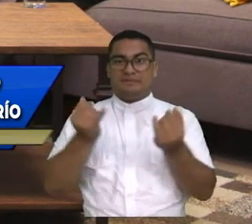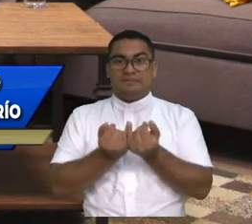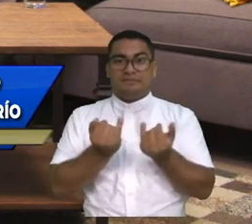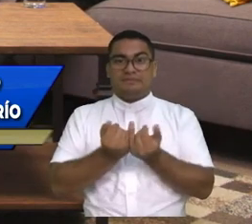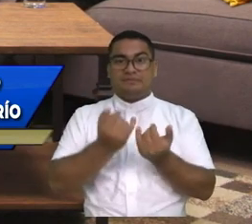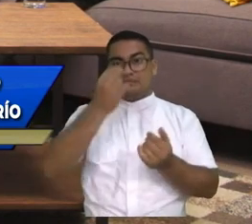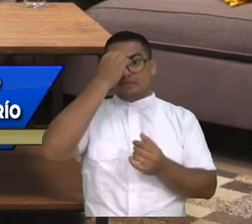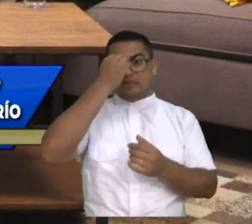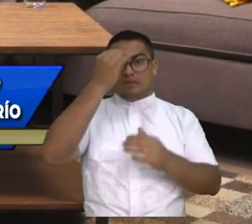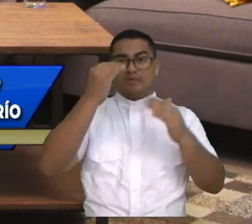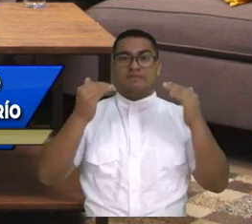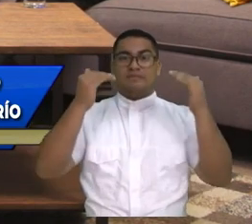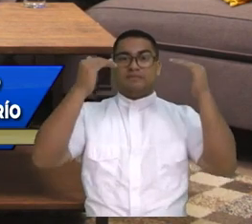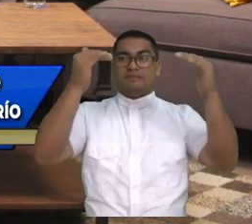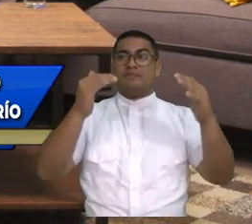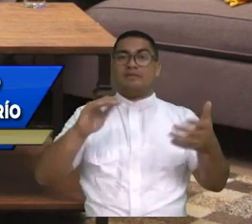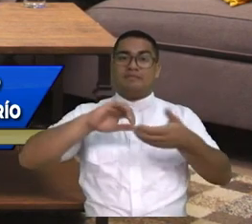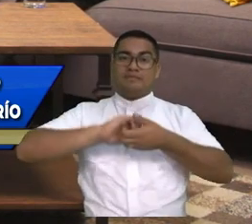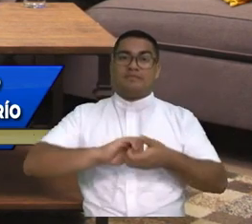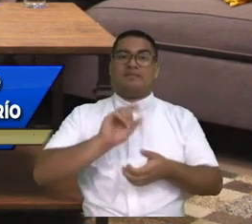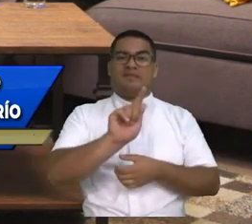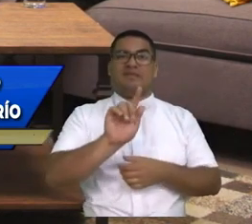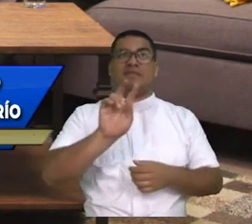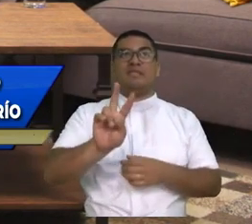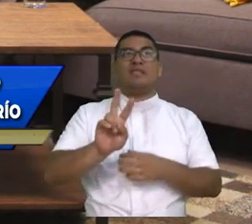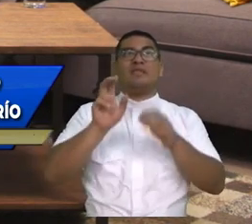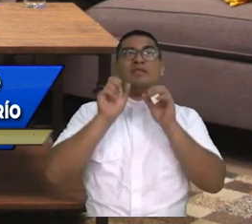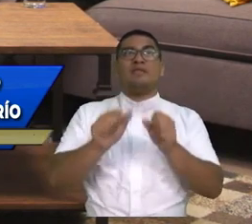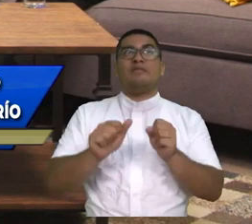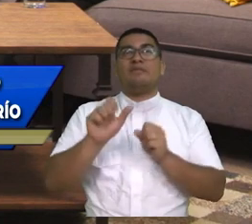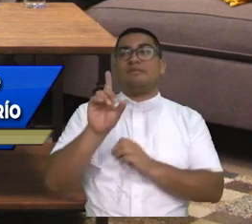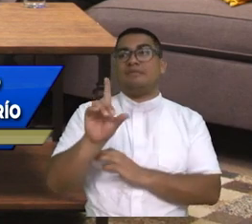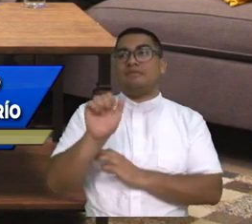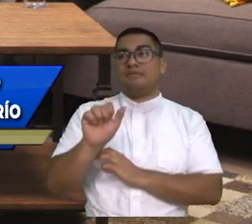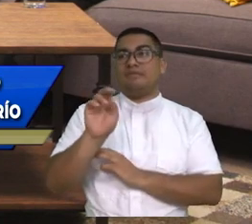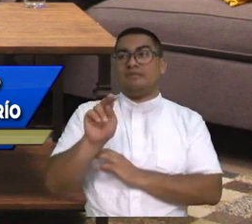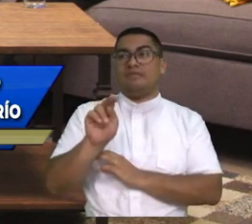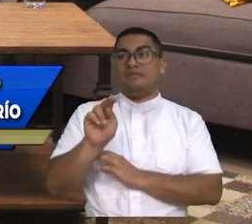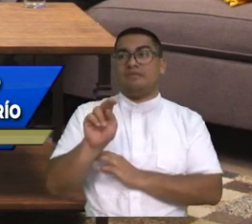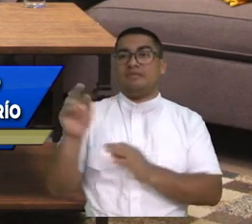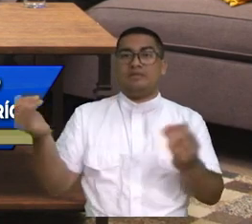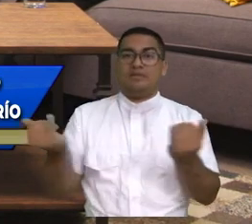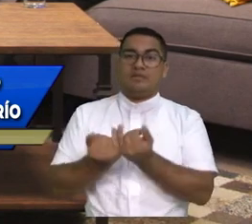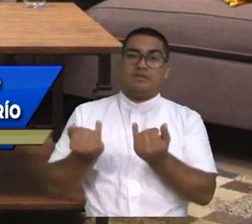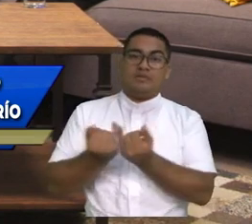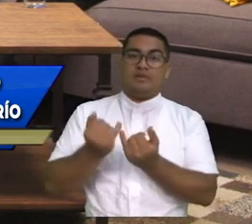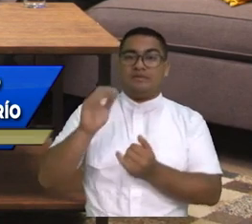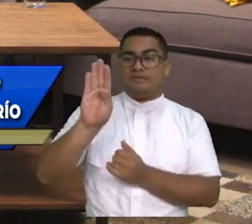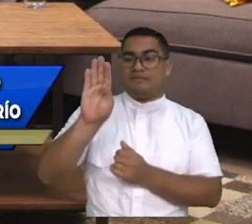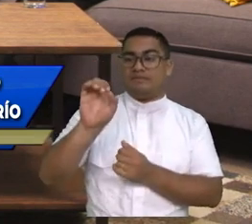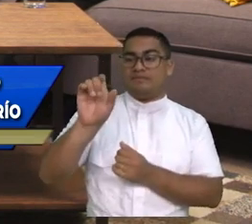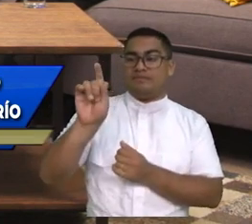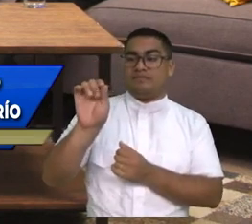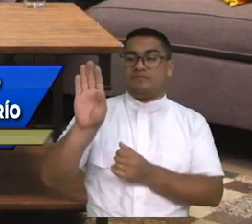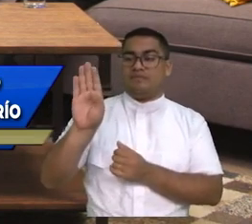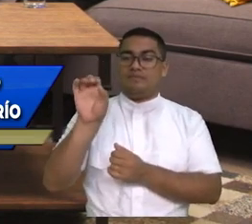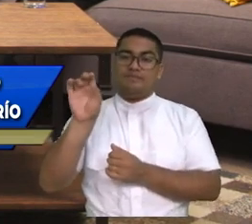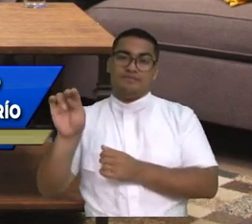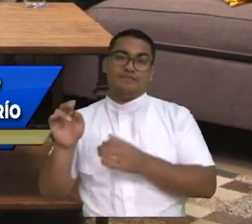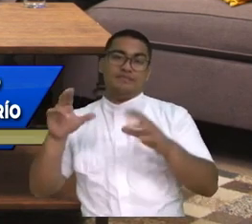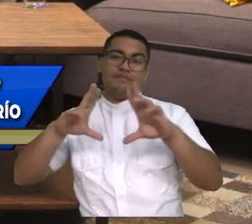Para que entendamos, estimados televidentes, Luis Abraham Delgadillo es considerado el Beethoven de Nicaragua. Era un músico de conservatorio,